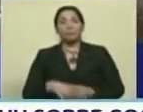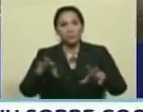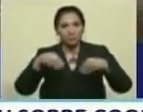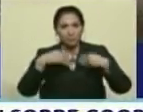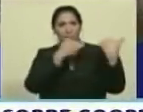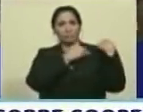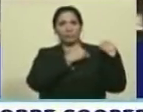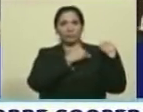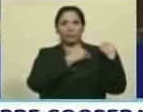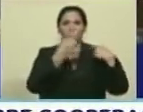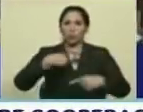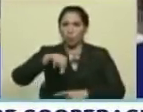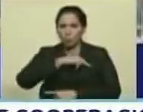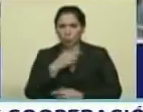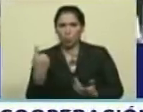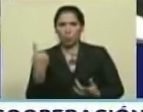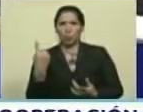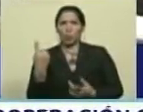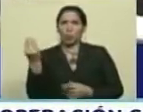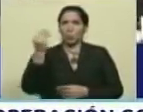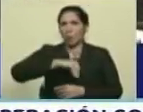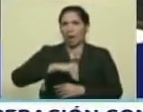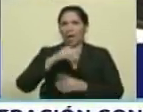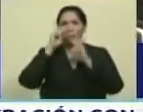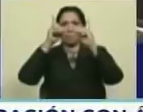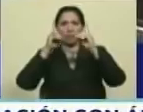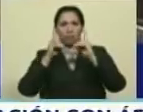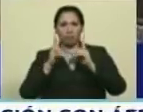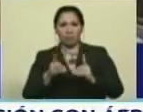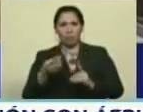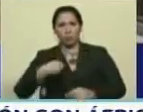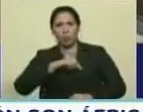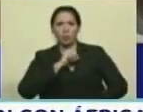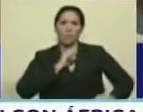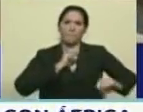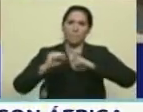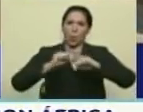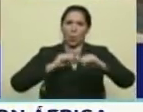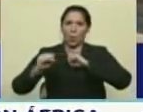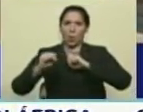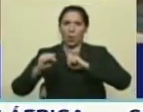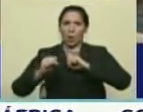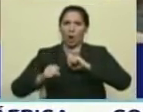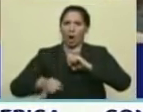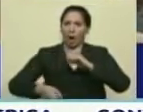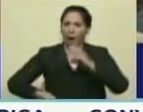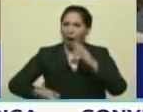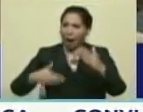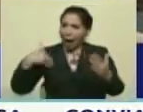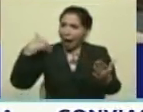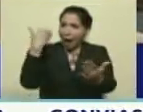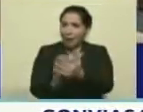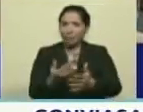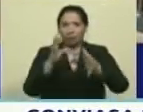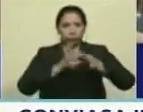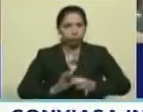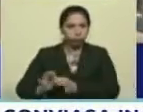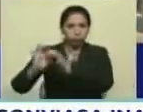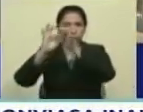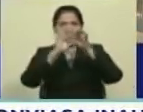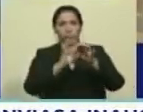que seamos más decididos en nuestro movimiento hacia la consolidación de todos los logros alcanzados en el